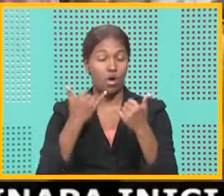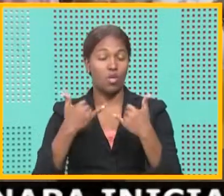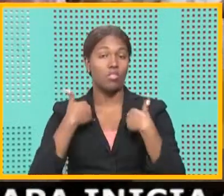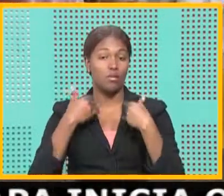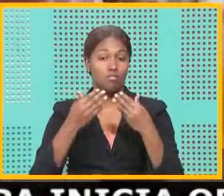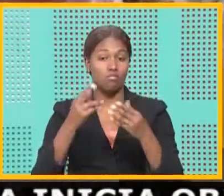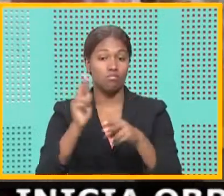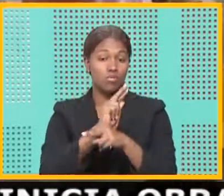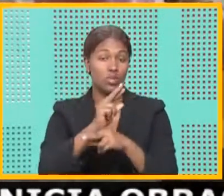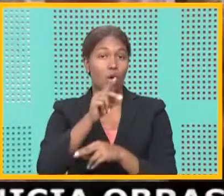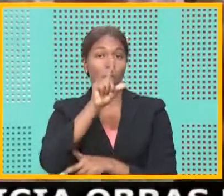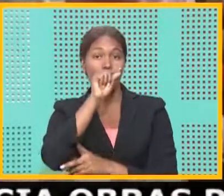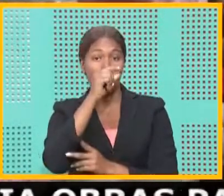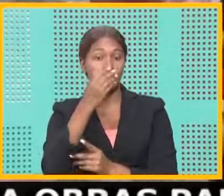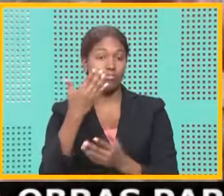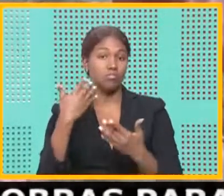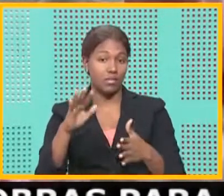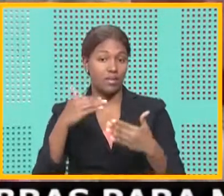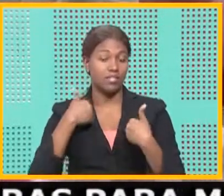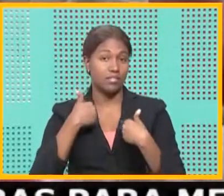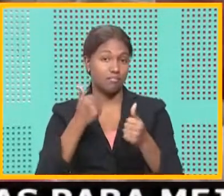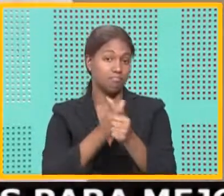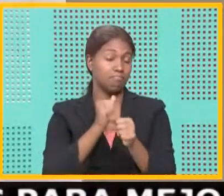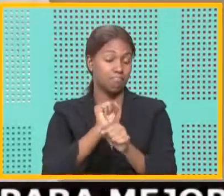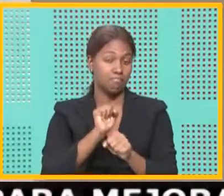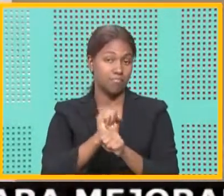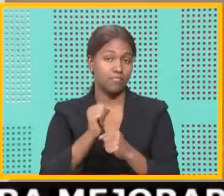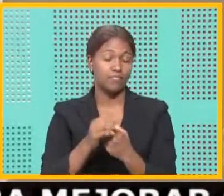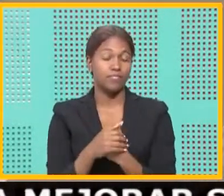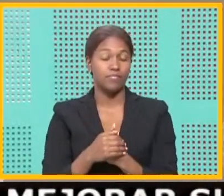pollo, ya han sacado una pollada. Es decir, que